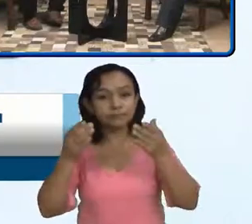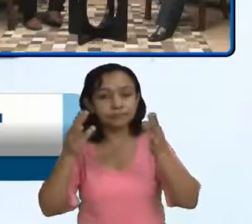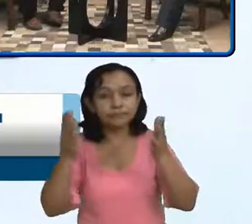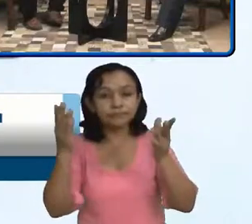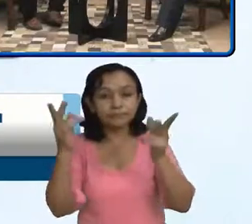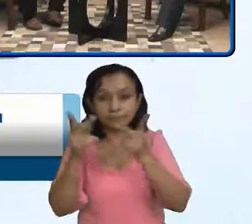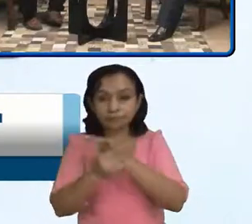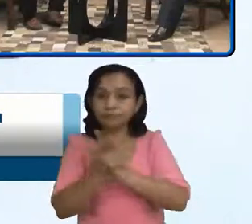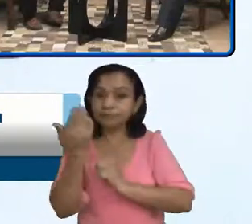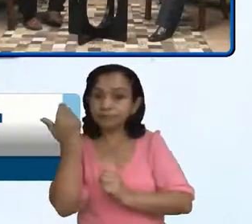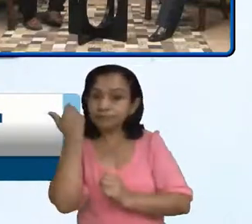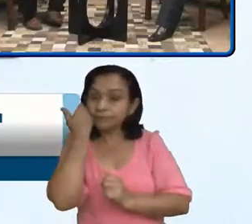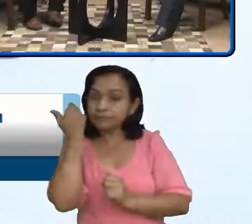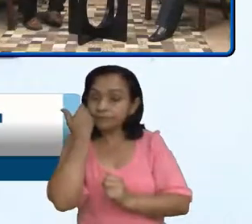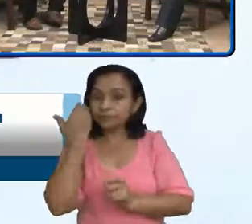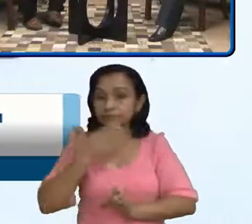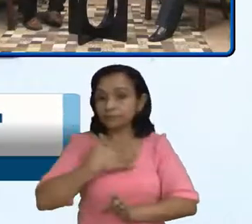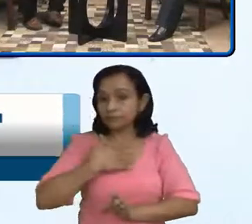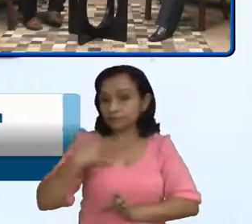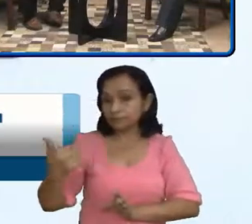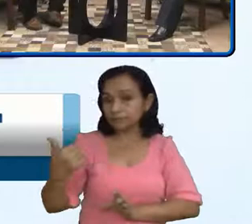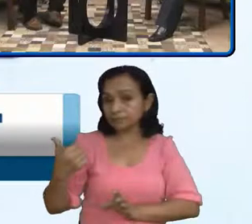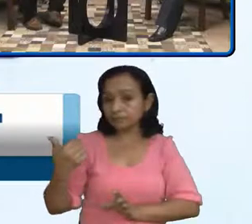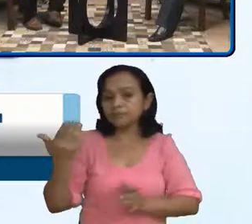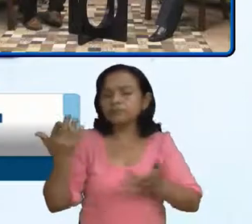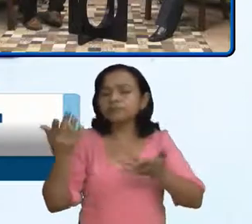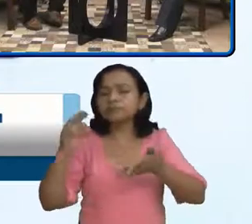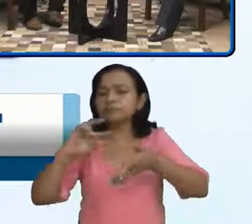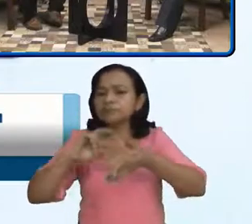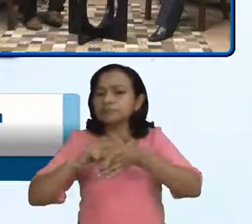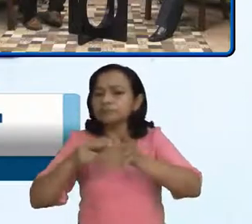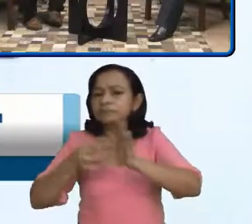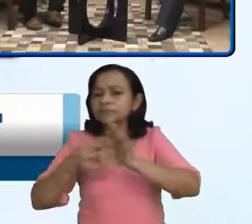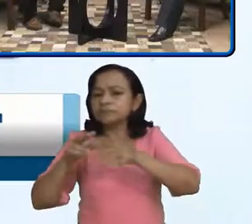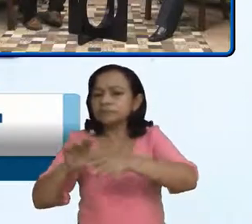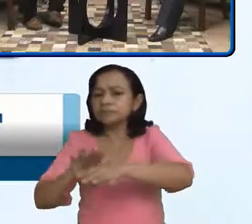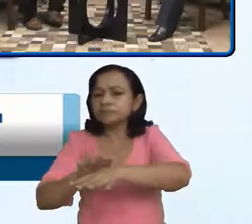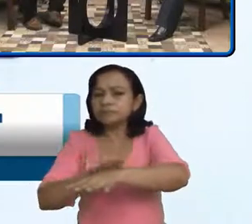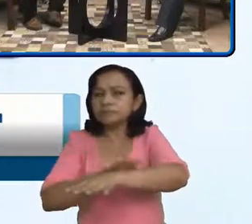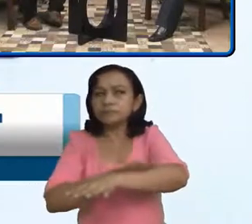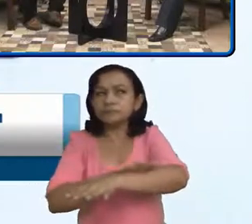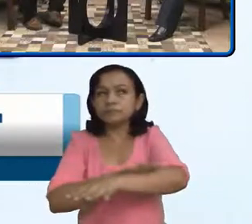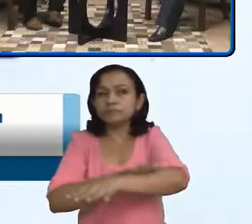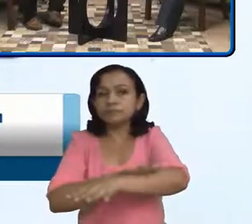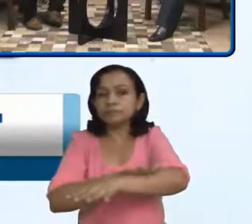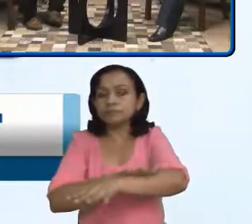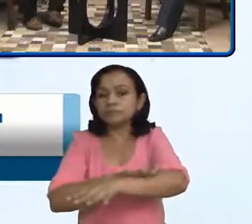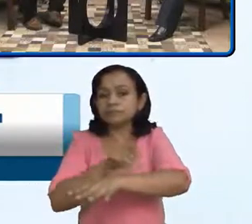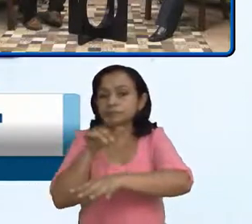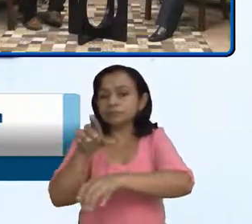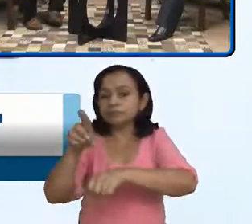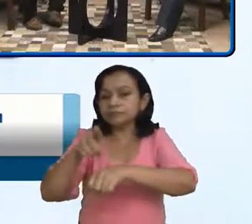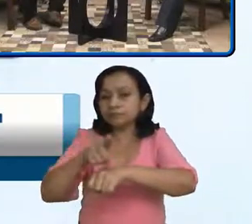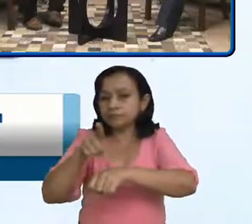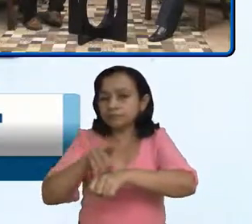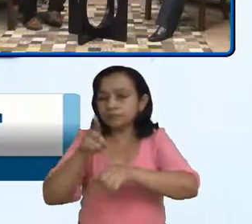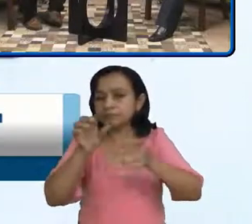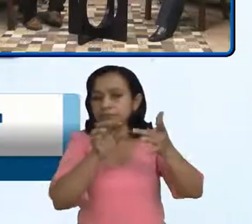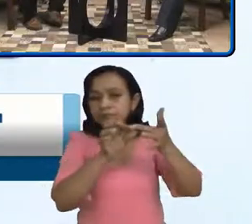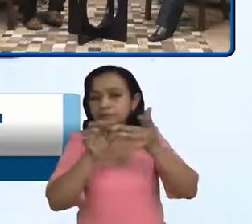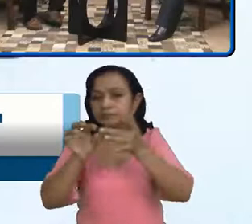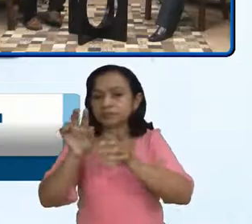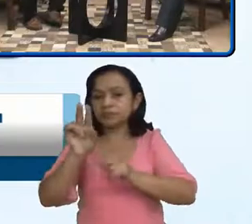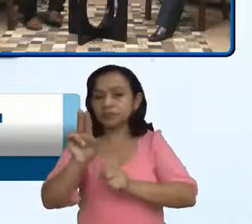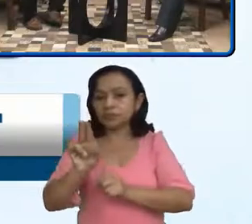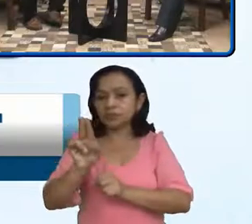empeoran en vez de mejorar. Los síntomas iniciales en que a usted, como doctor, como especialista en